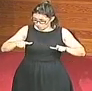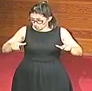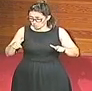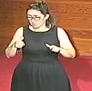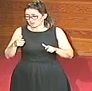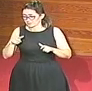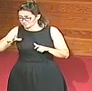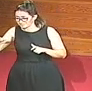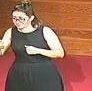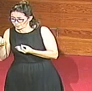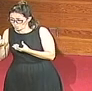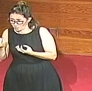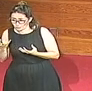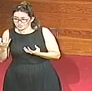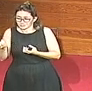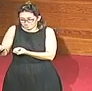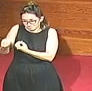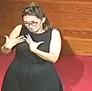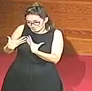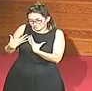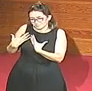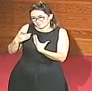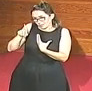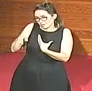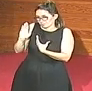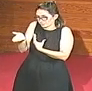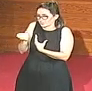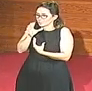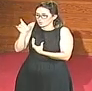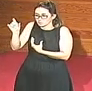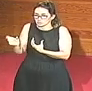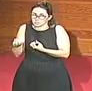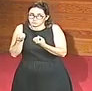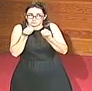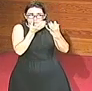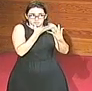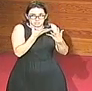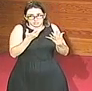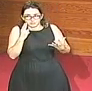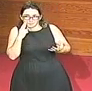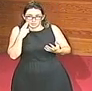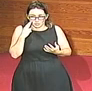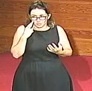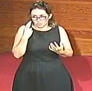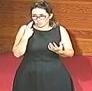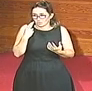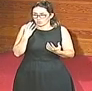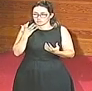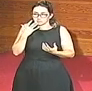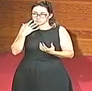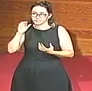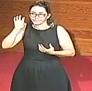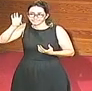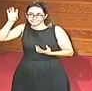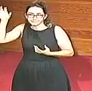para poder contarte lo que pasa, porque quien te dice eso te dice pues escándalos en paraísos fiscales,